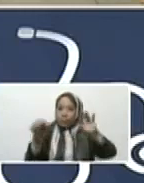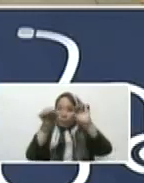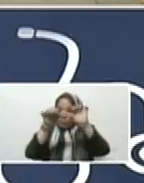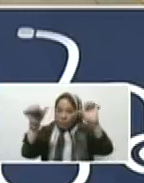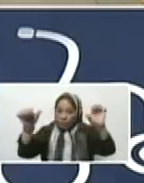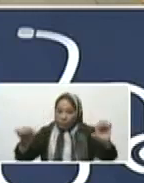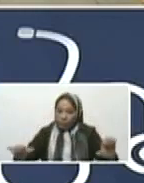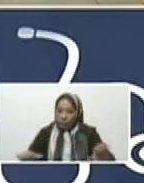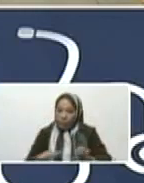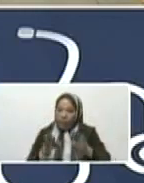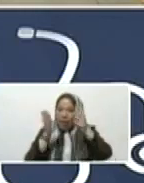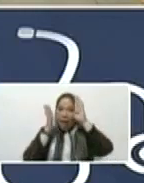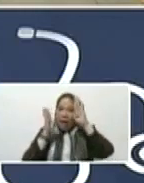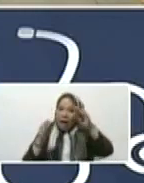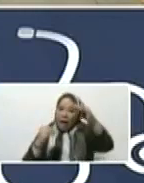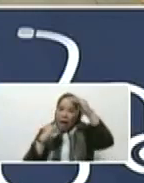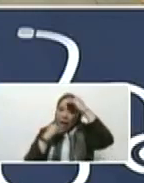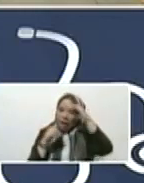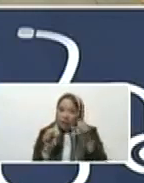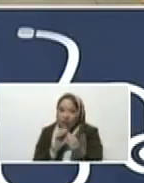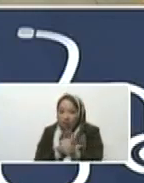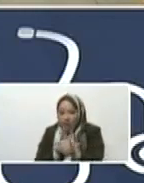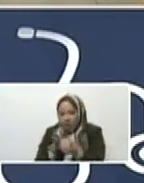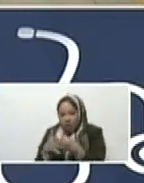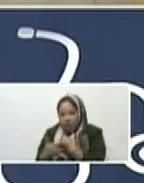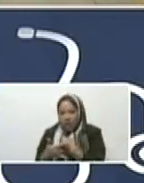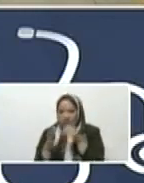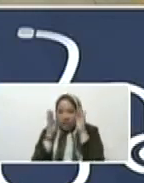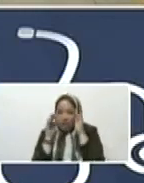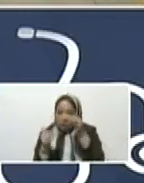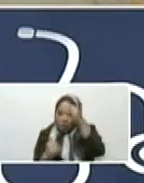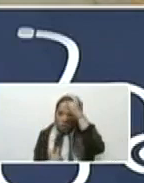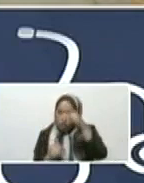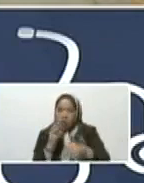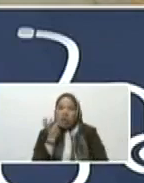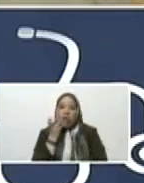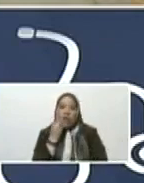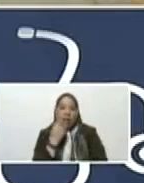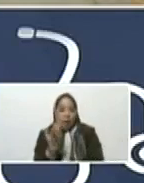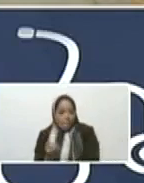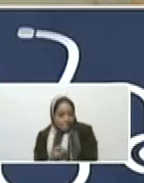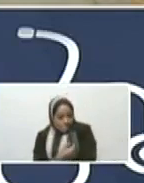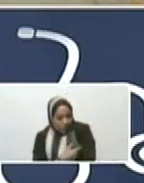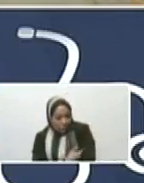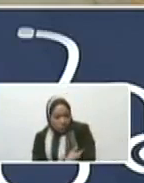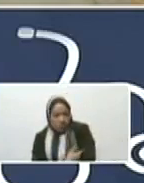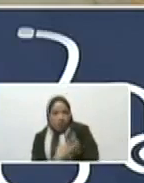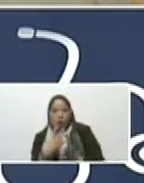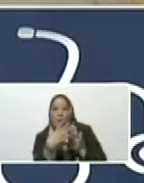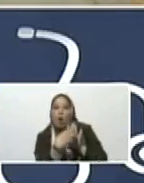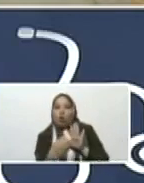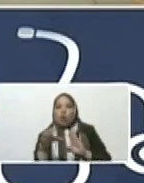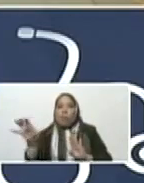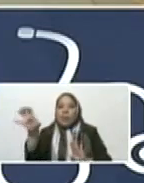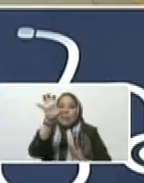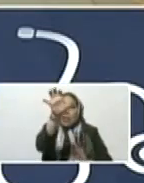del COVID-19 a nivel mundial. Ejemplo en vacunación.